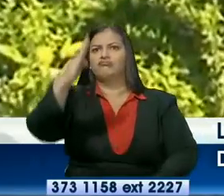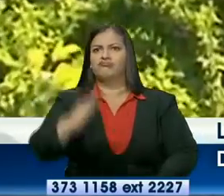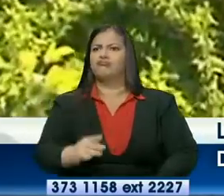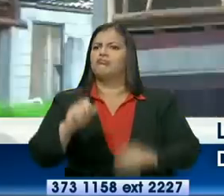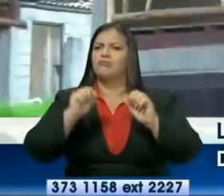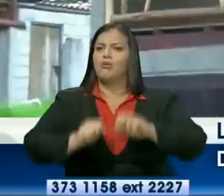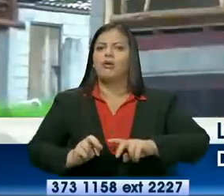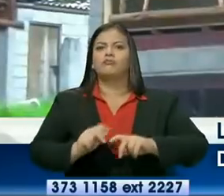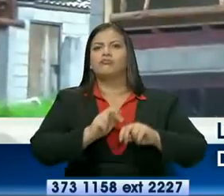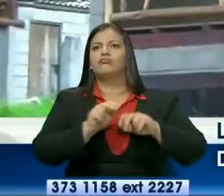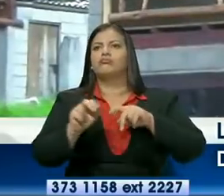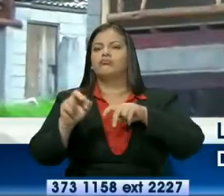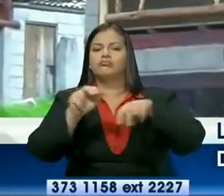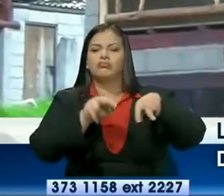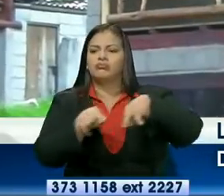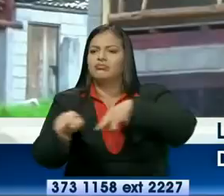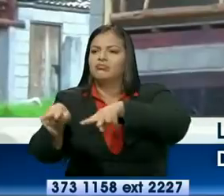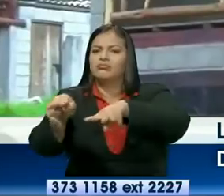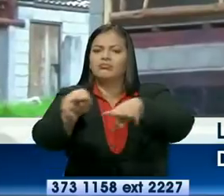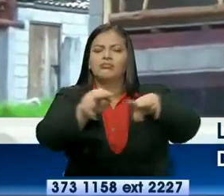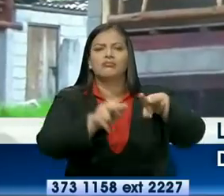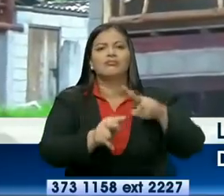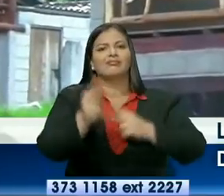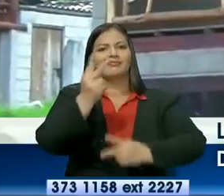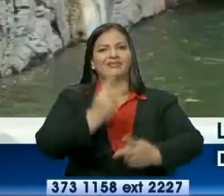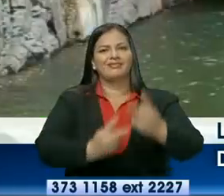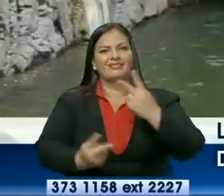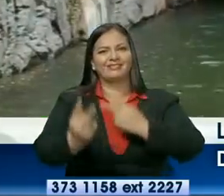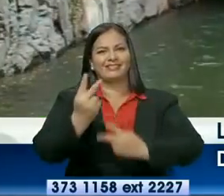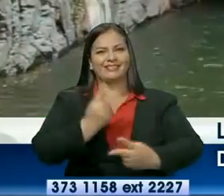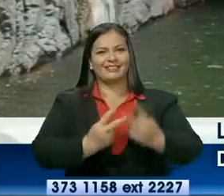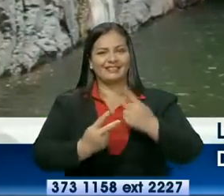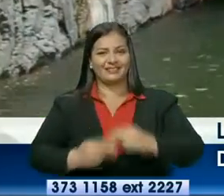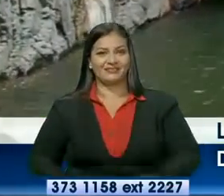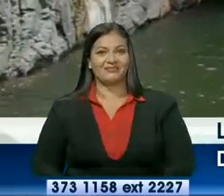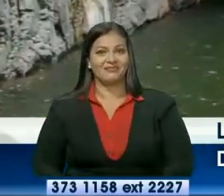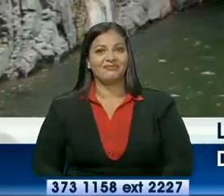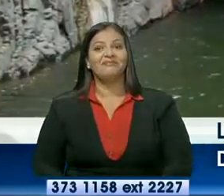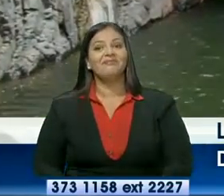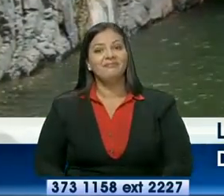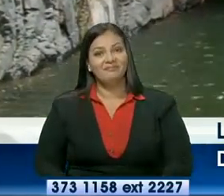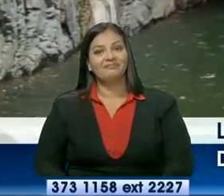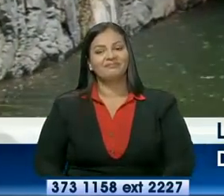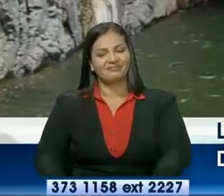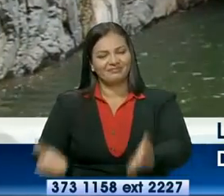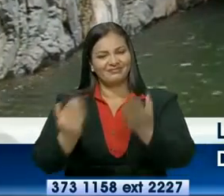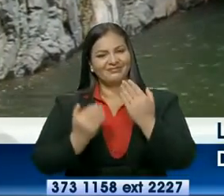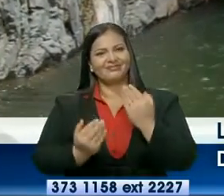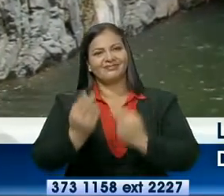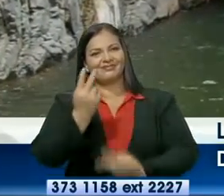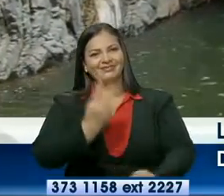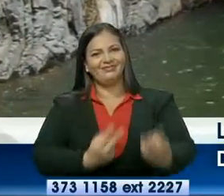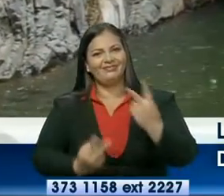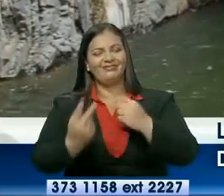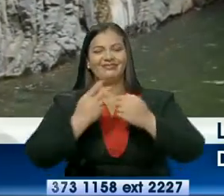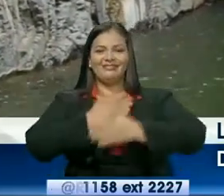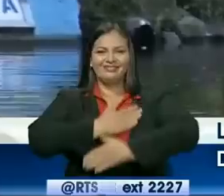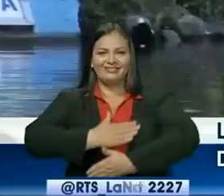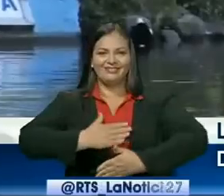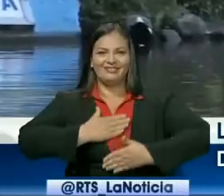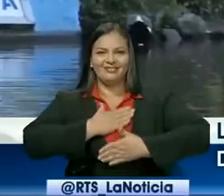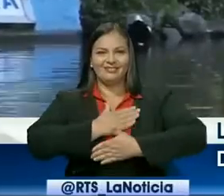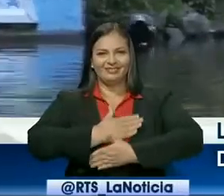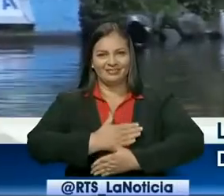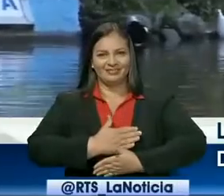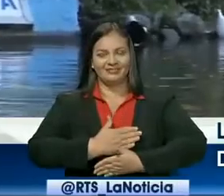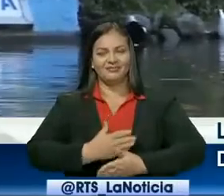mundo. Esto es lo que podrás encontrar en la ciudad y provincia de Loja. Ven y disfruta de este feriado. En